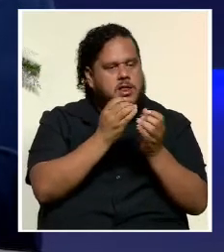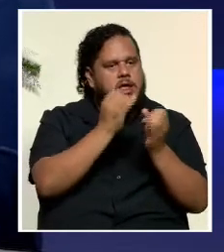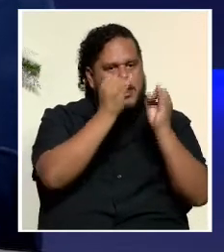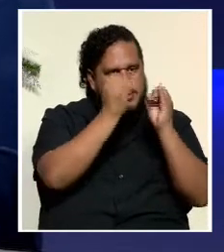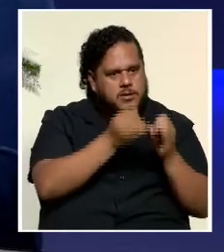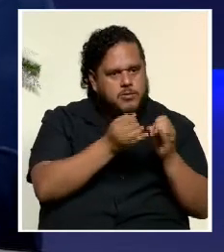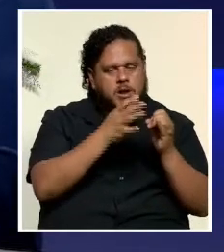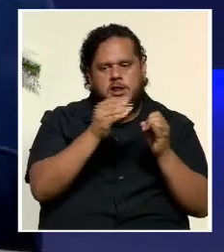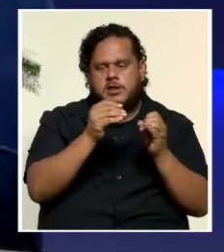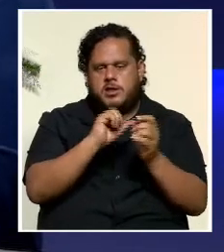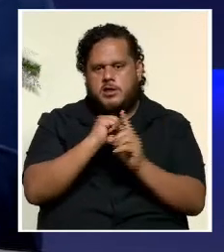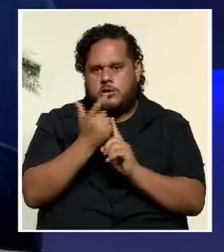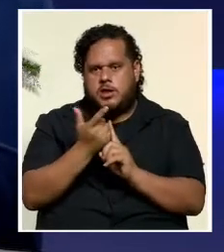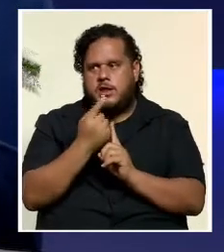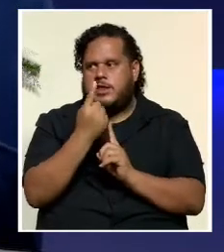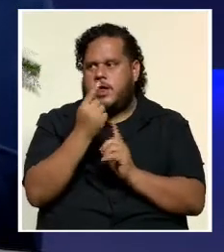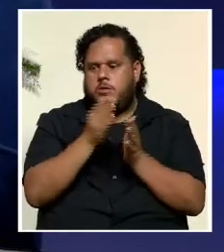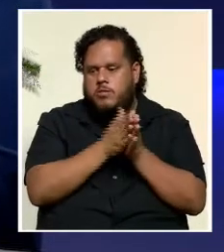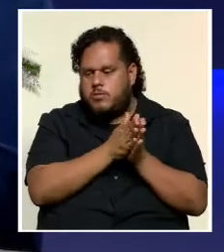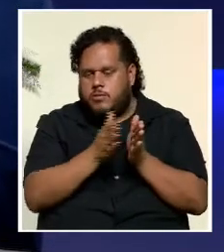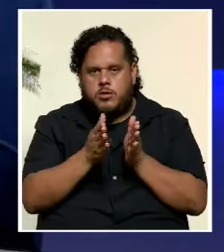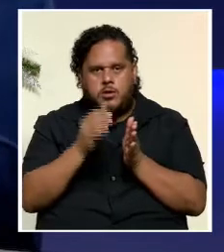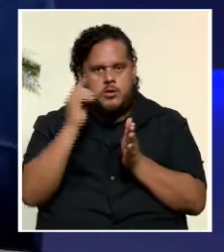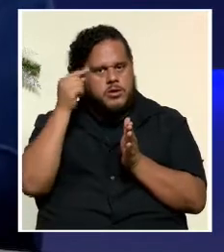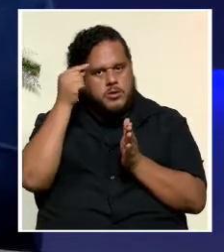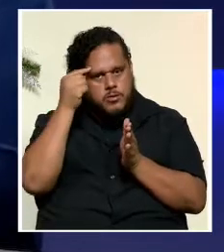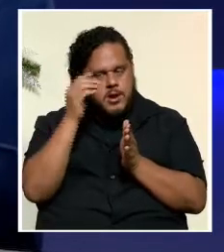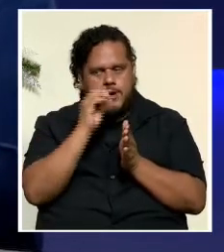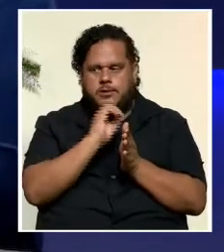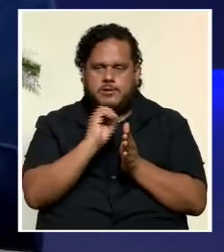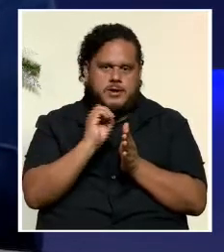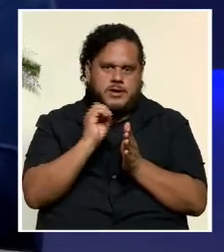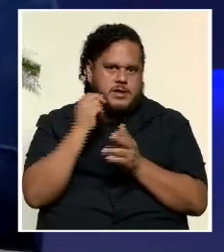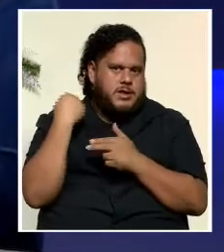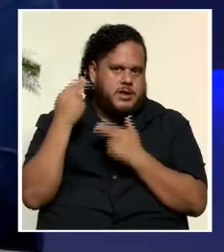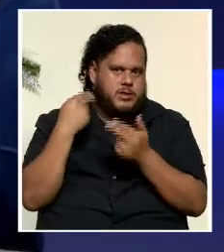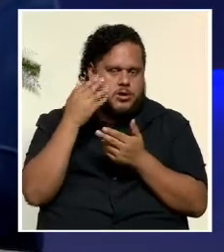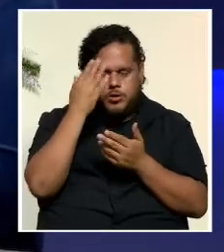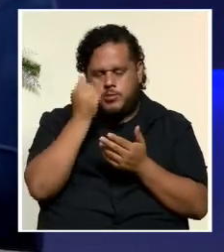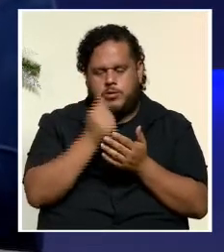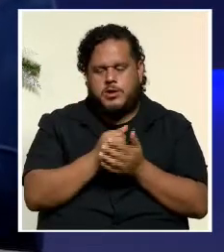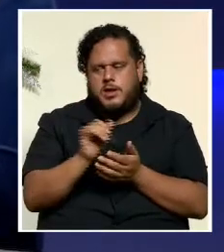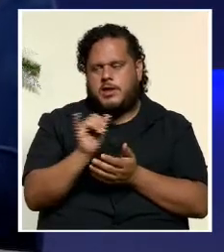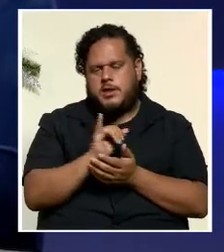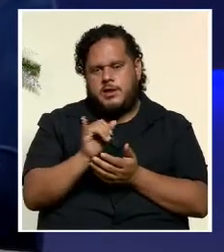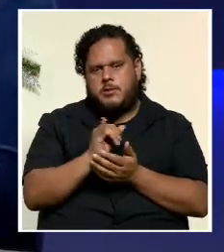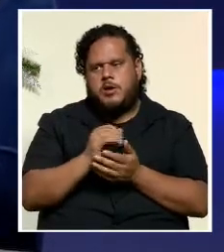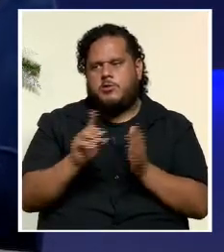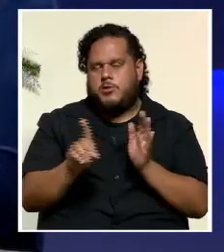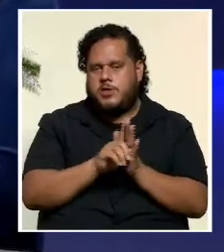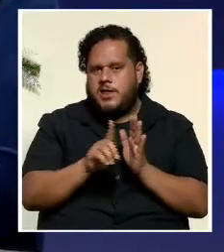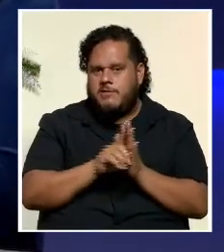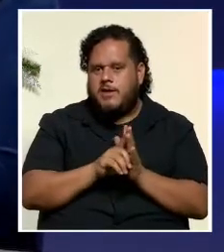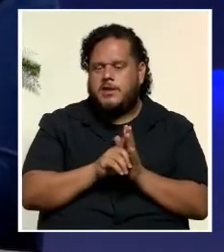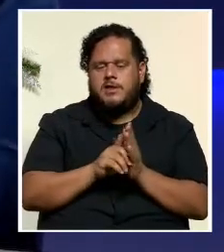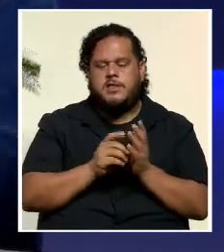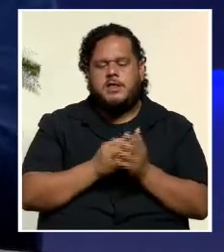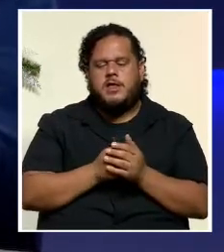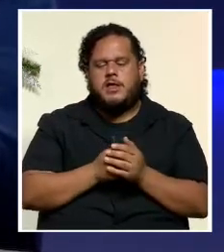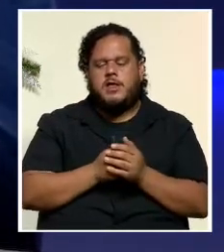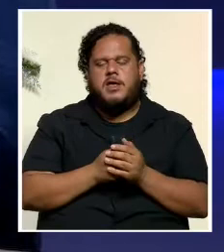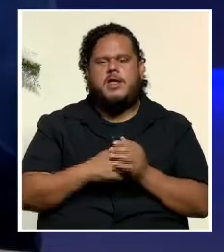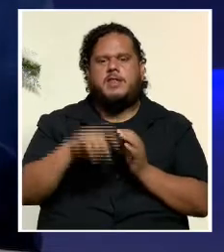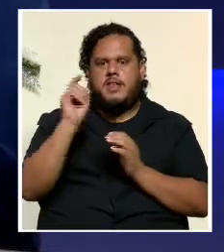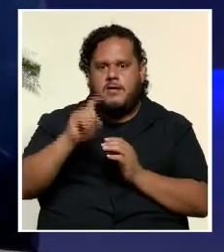periodo, ni de gobierno ni histórico, porque son también deberes de hacer y de crear